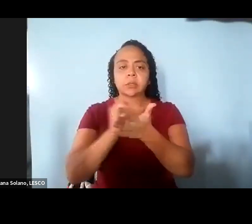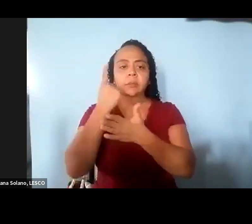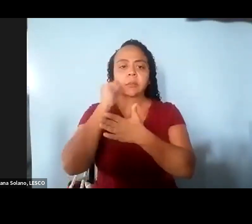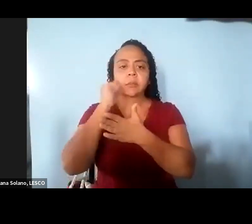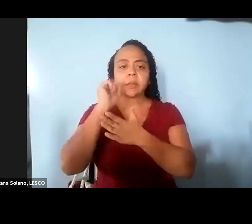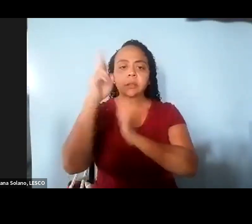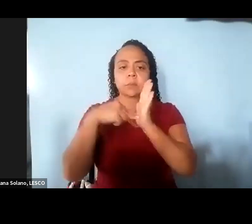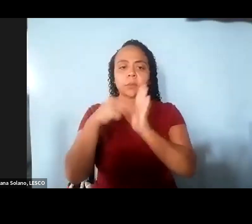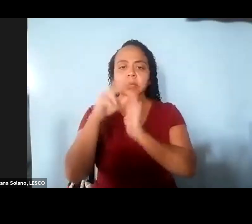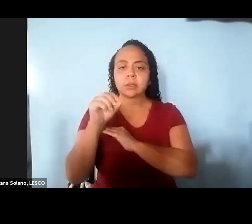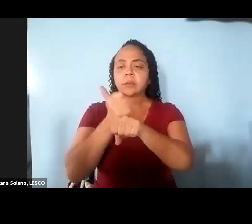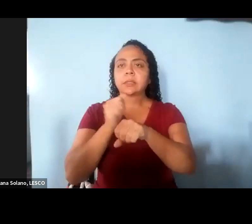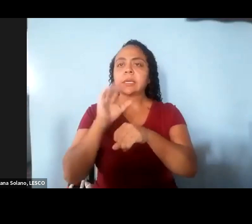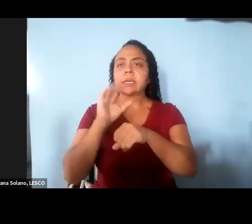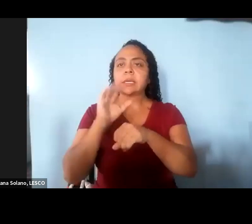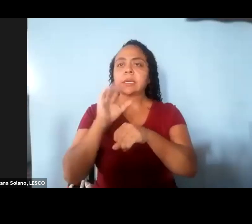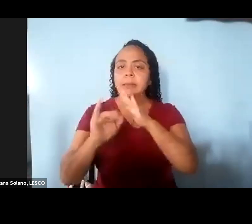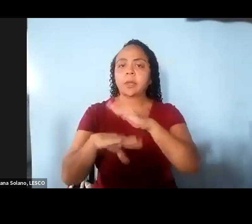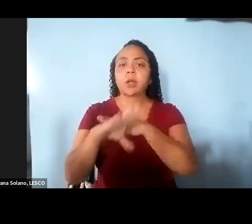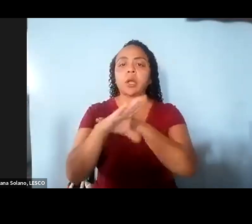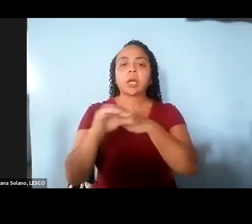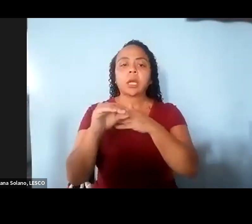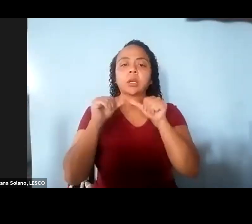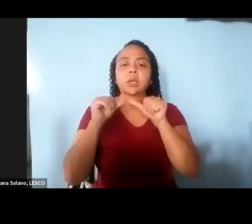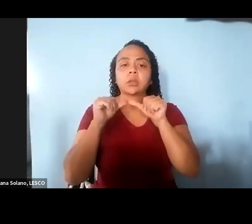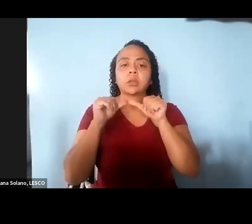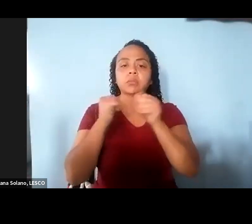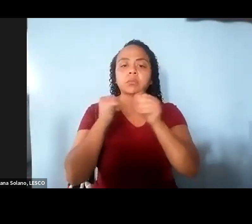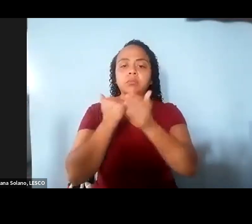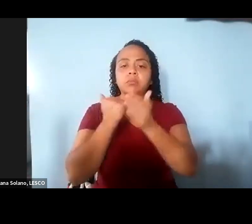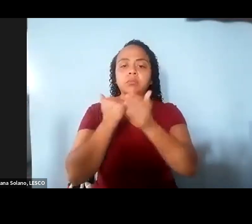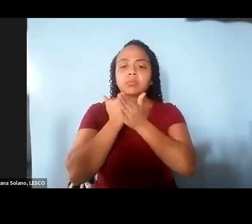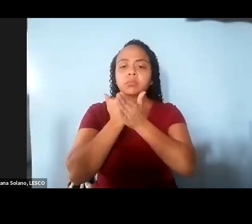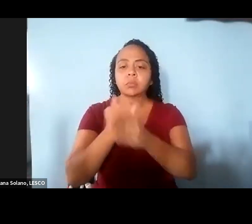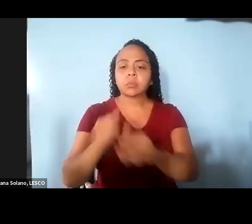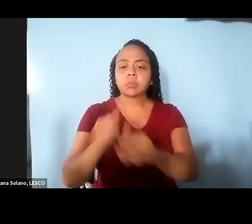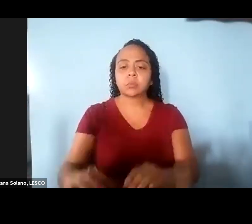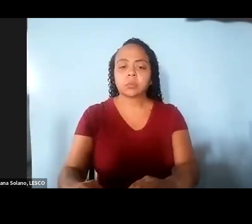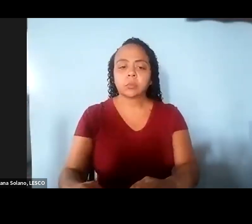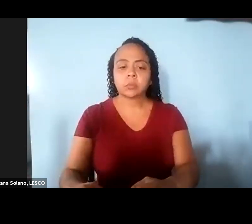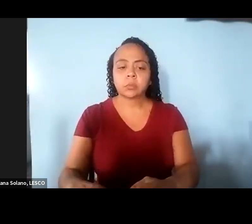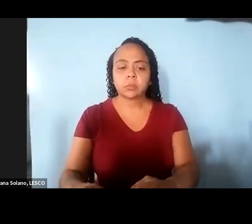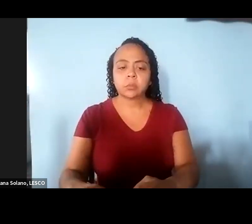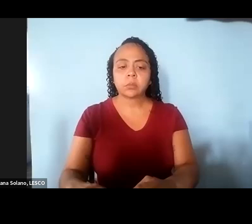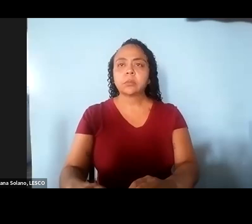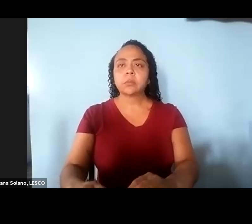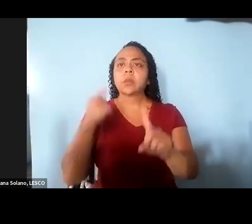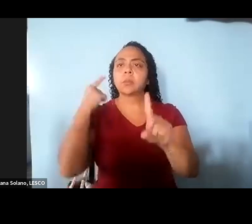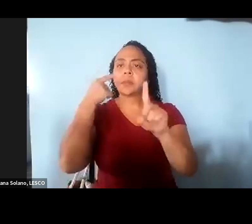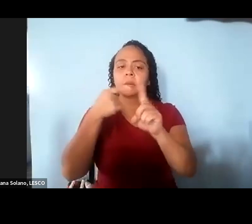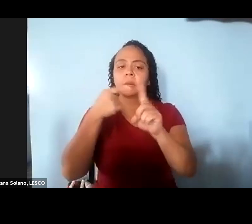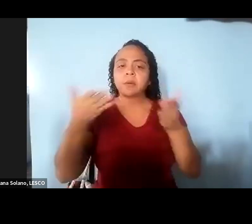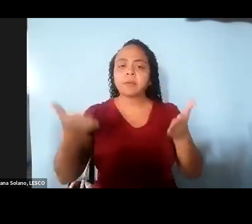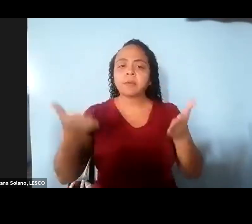establece el marco de sendai y contribuir al blindaje de la inversión pública y privada con el propósito de fomentar la protección al